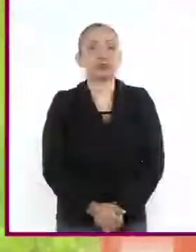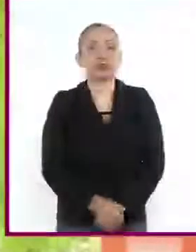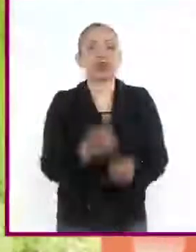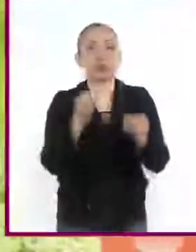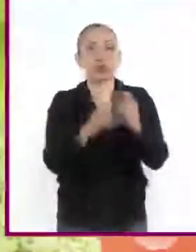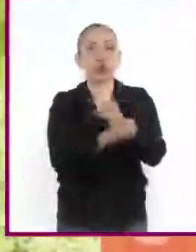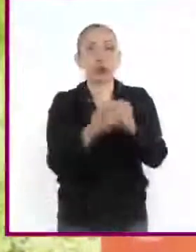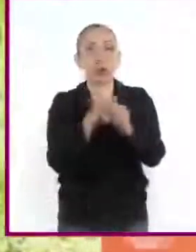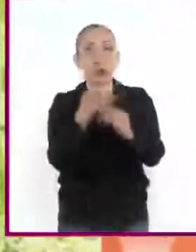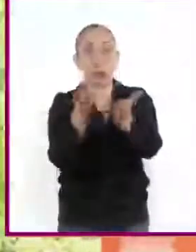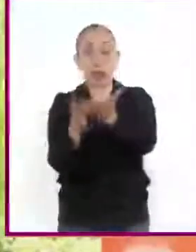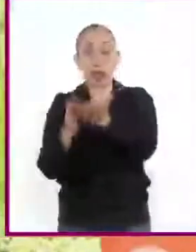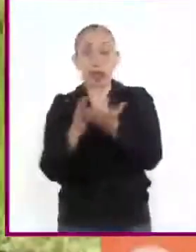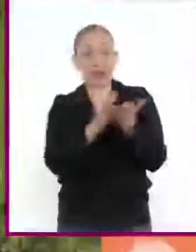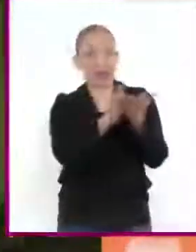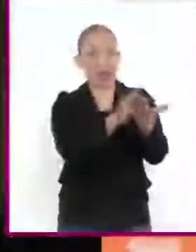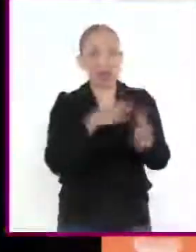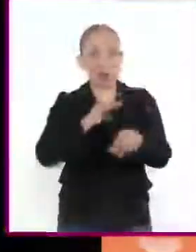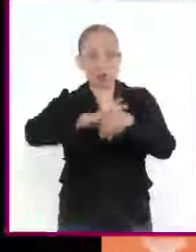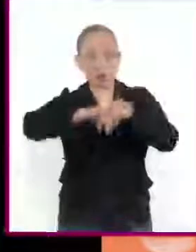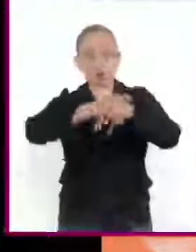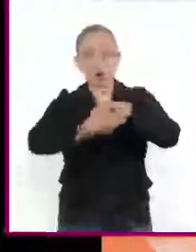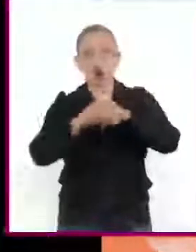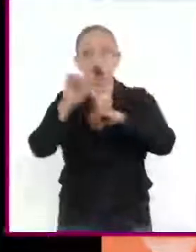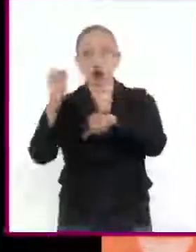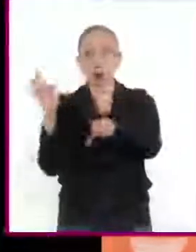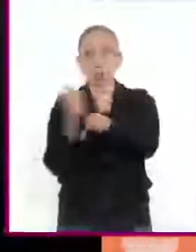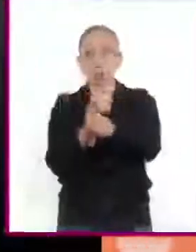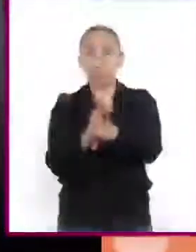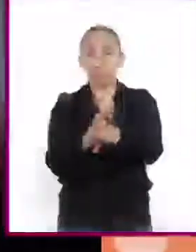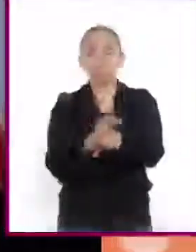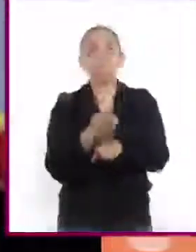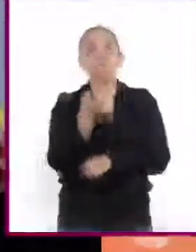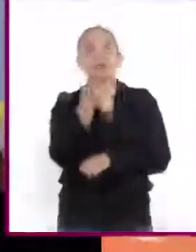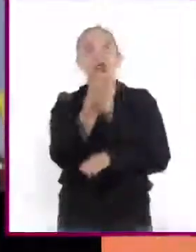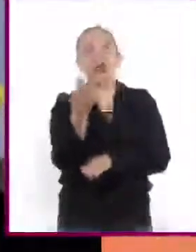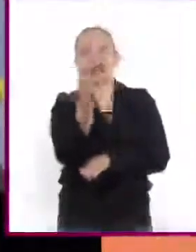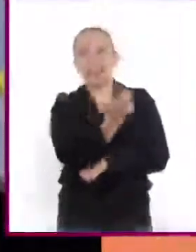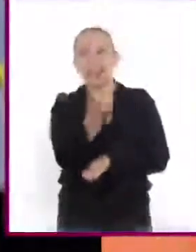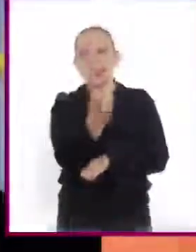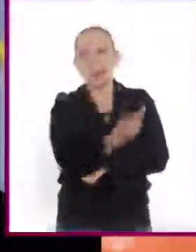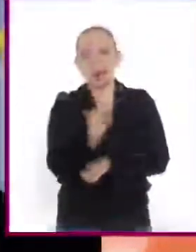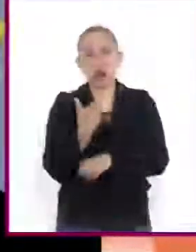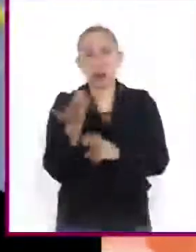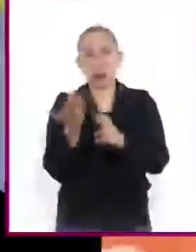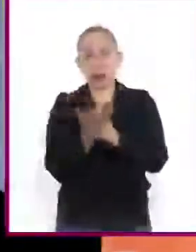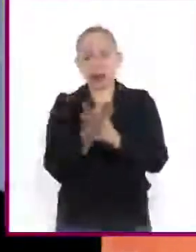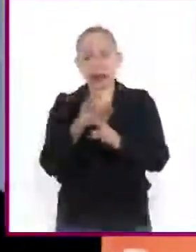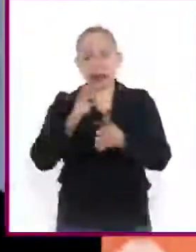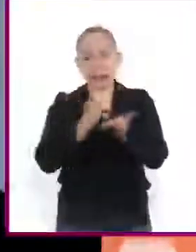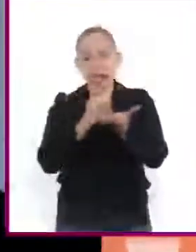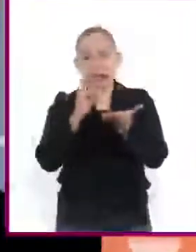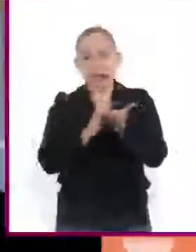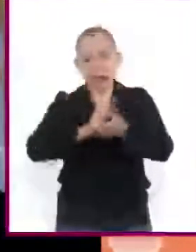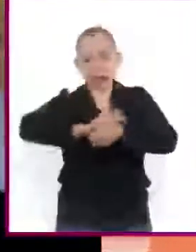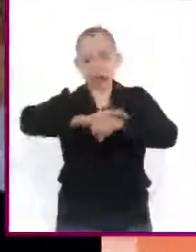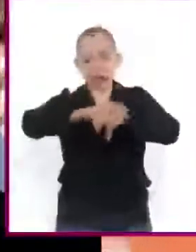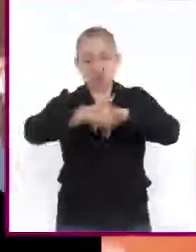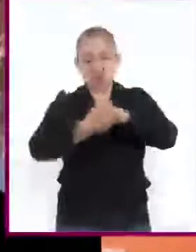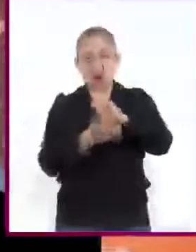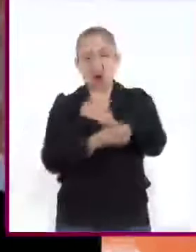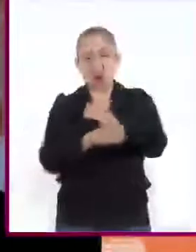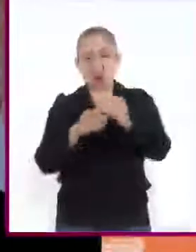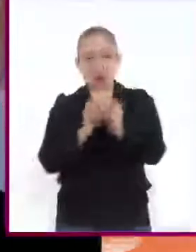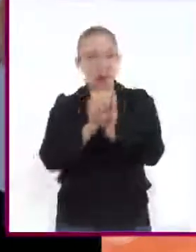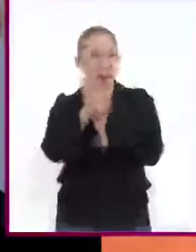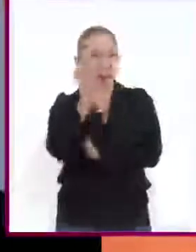Muchos objetos de metal están recubiertos por otro. Para hacer esto, se necesita una pieza de metal con que se va a recubrir el objeto.